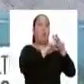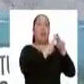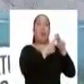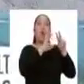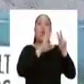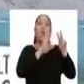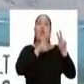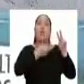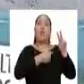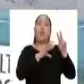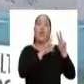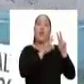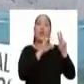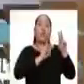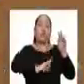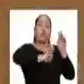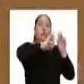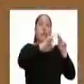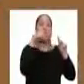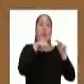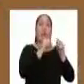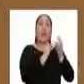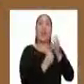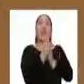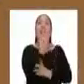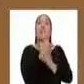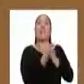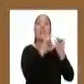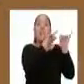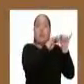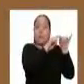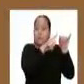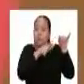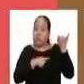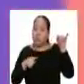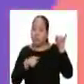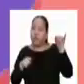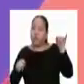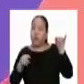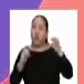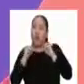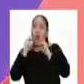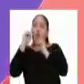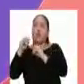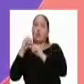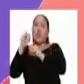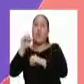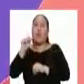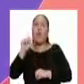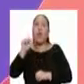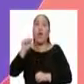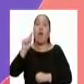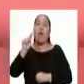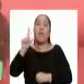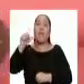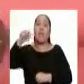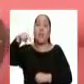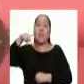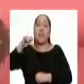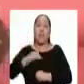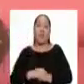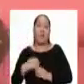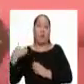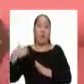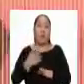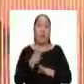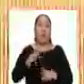altura en el departamento de Arequipa y desemboca en el Océano Atlántico, atravesando gran parte de Perú,